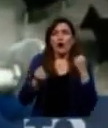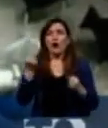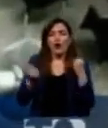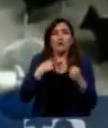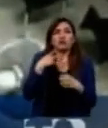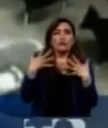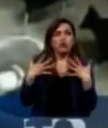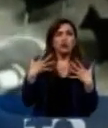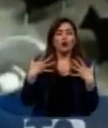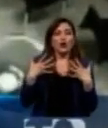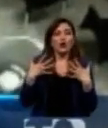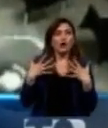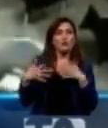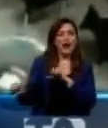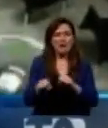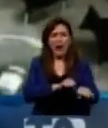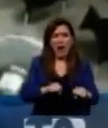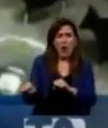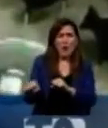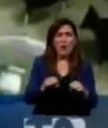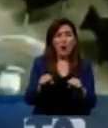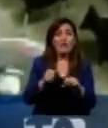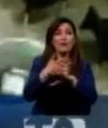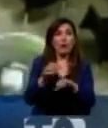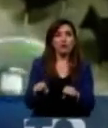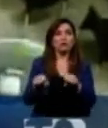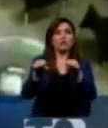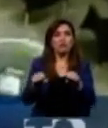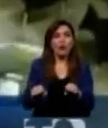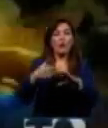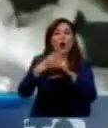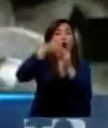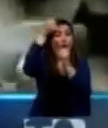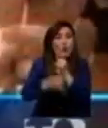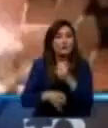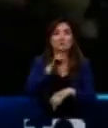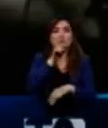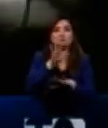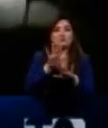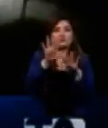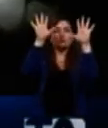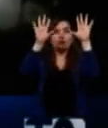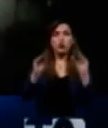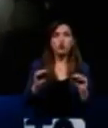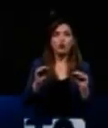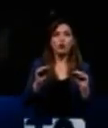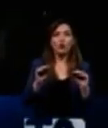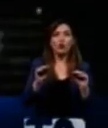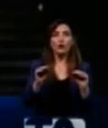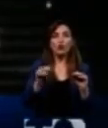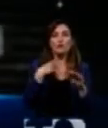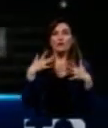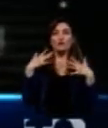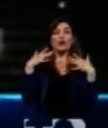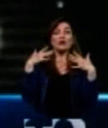el miedo. De repente, un movimiento trepidatorio, luego un oscilatorio y al final, el silencio. Se apagaron las luces. El